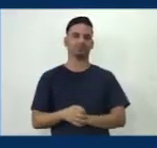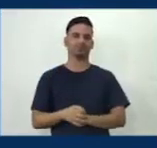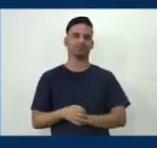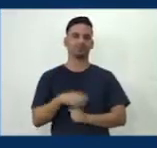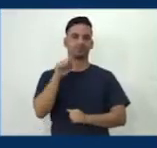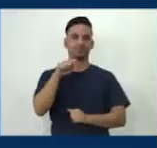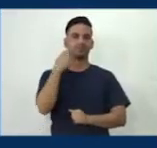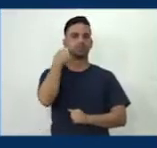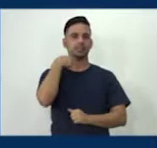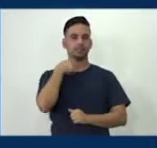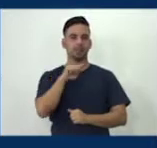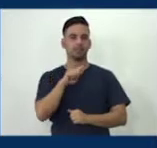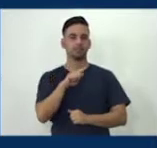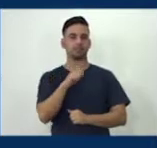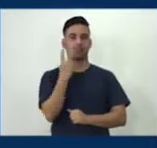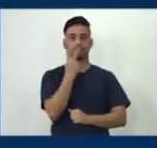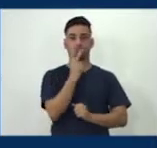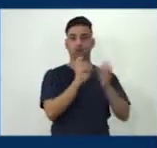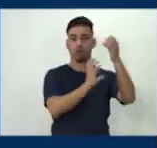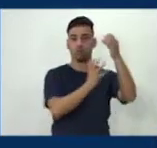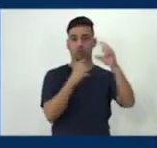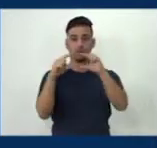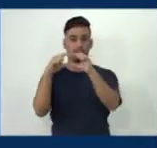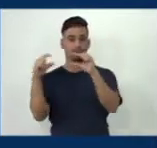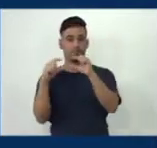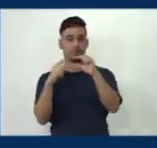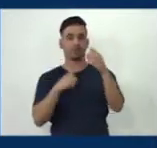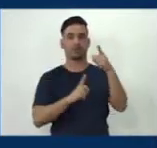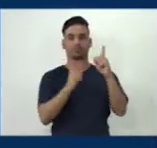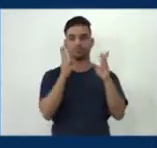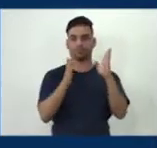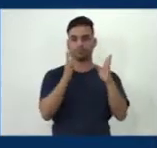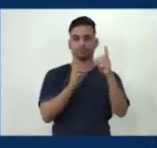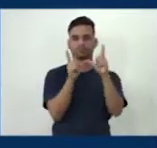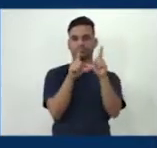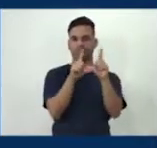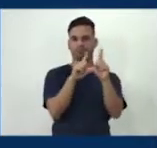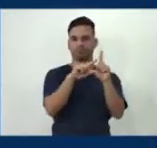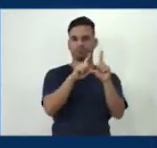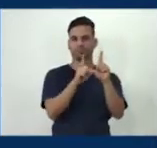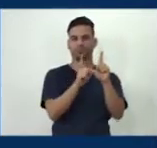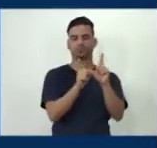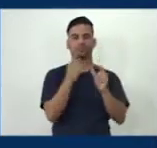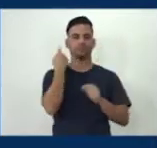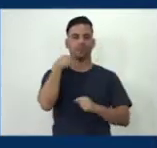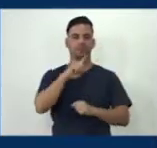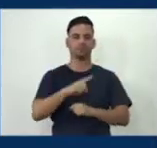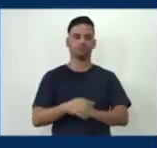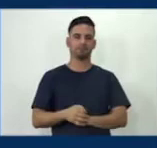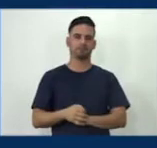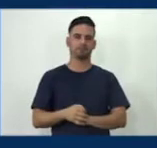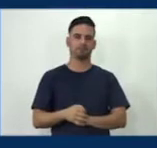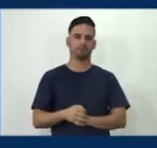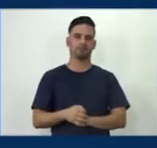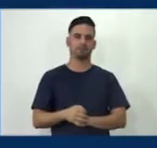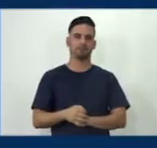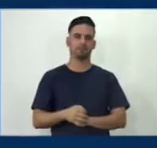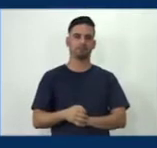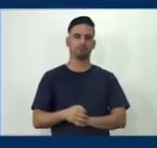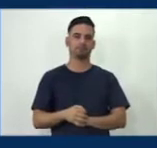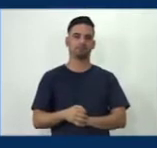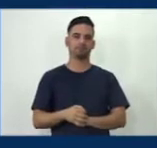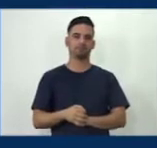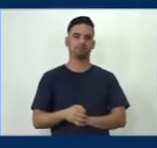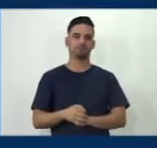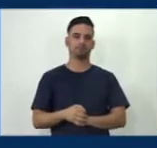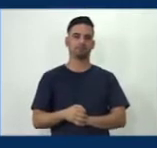entre la fuente y el bombillo, como está allí en el caso A. En el caso B, entre la fuente y el otro bombillo, como